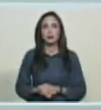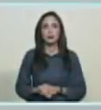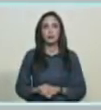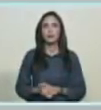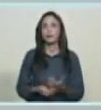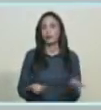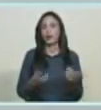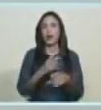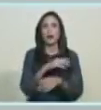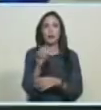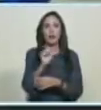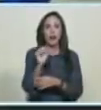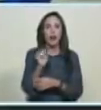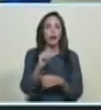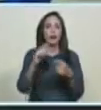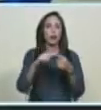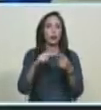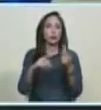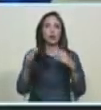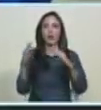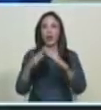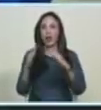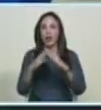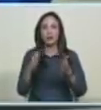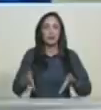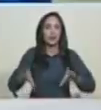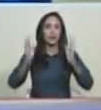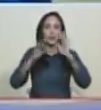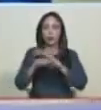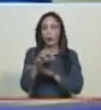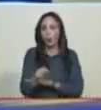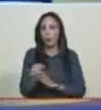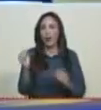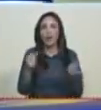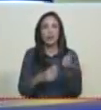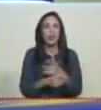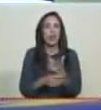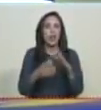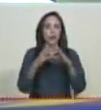solicitar créditos de vehículo, cualquier instrumento financiero